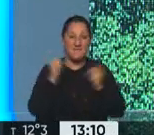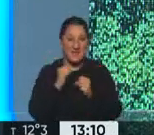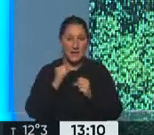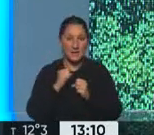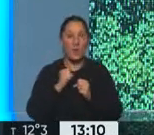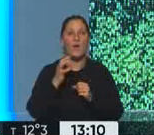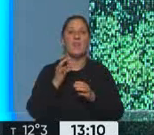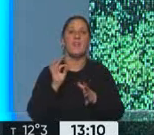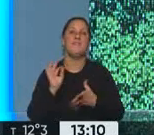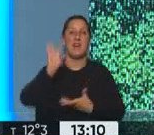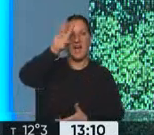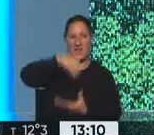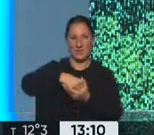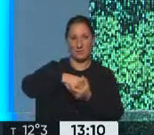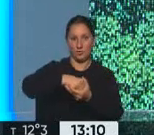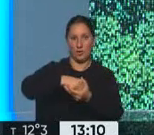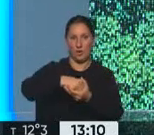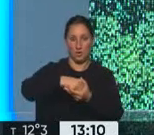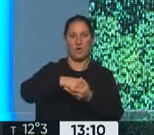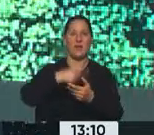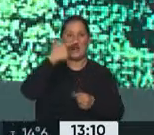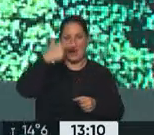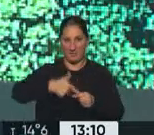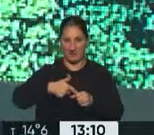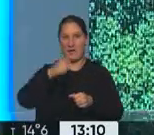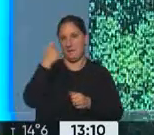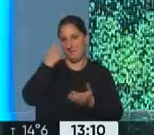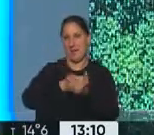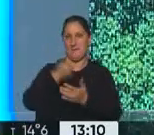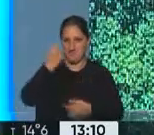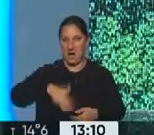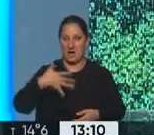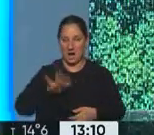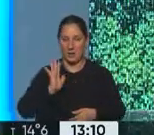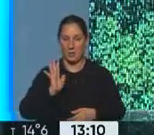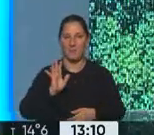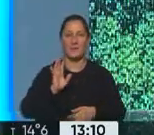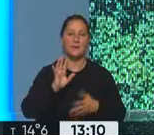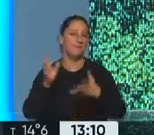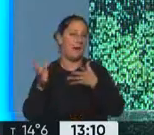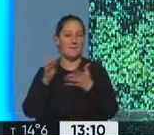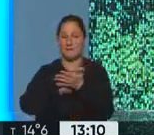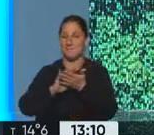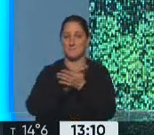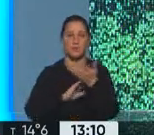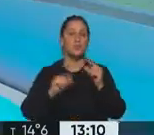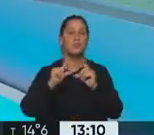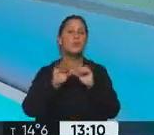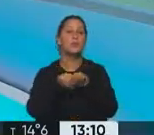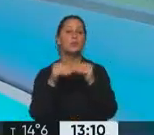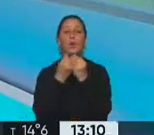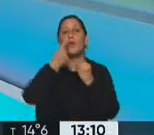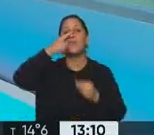importar combustible ahí va a pagar más carlos combustible bueno entre una cosa y otra habrá que hacer los números para ver cuál es el resultado